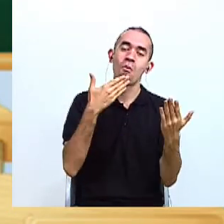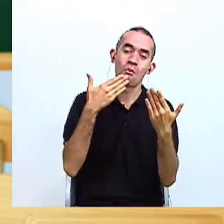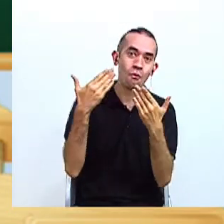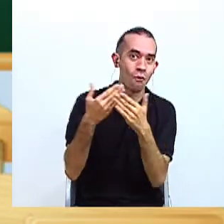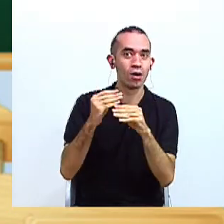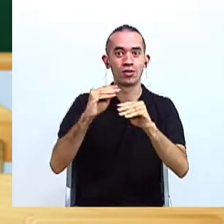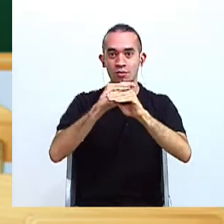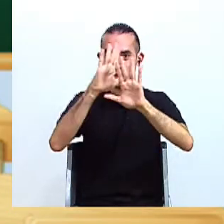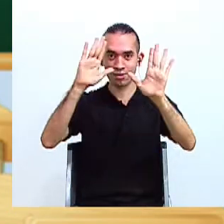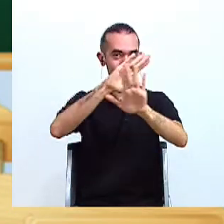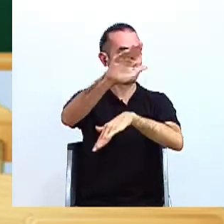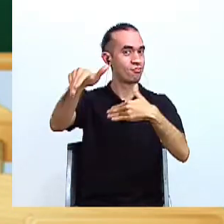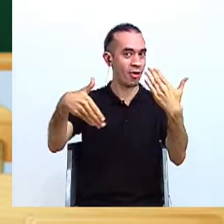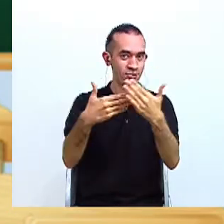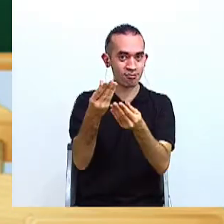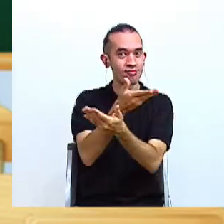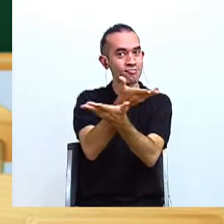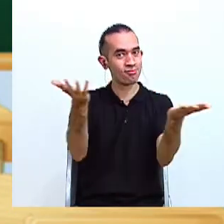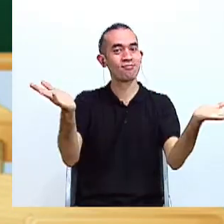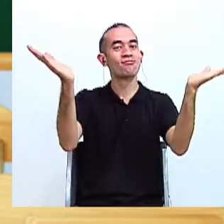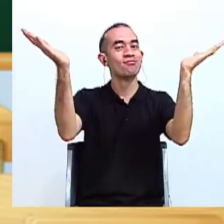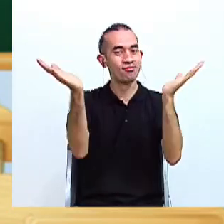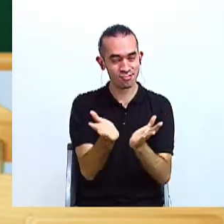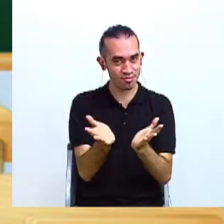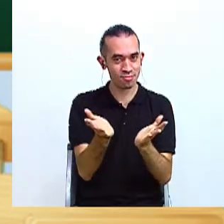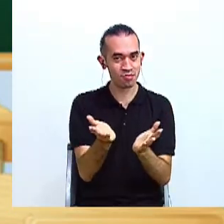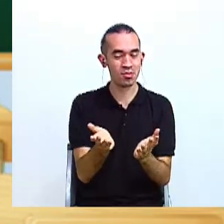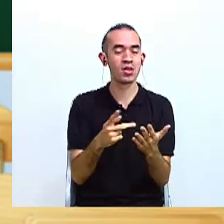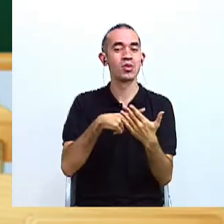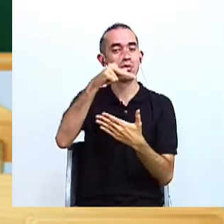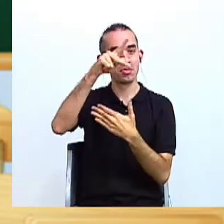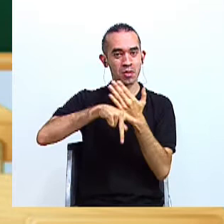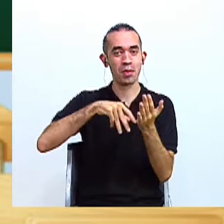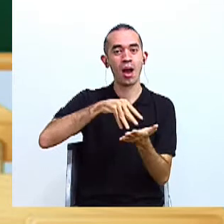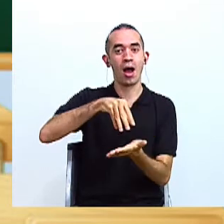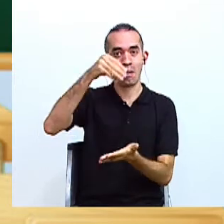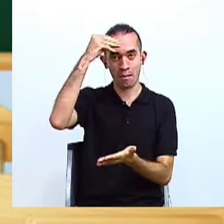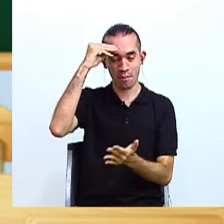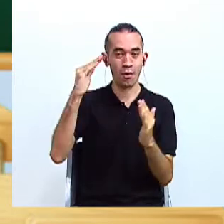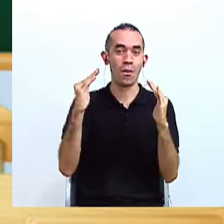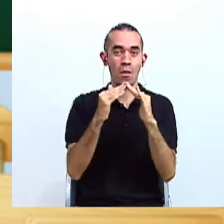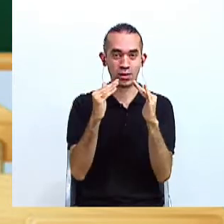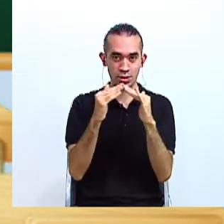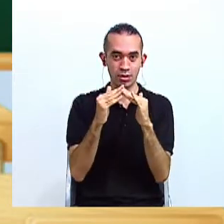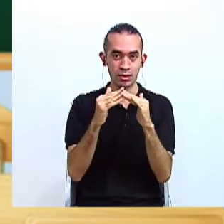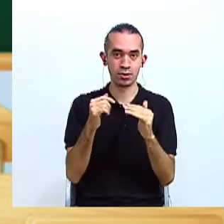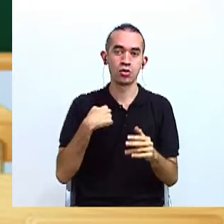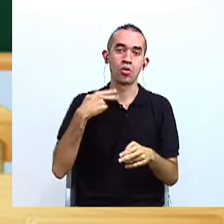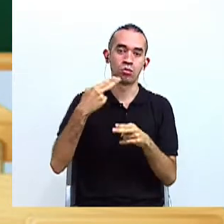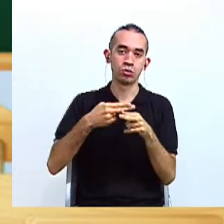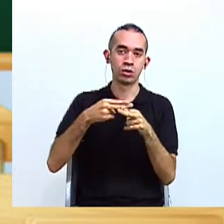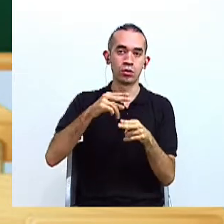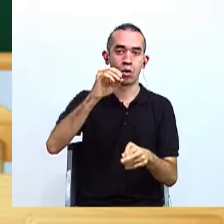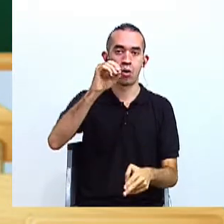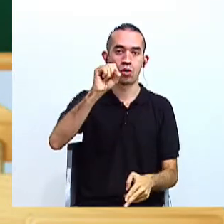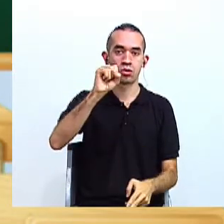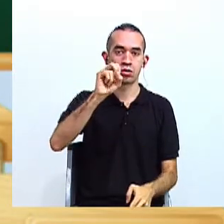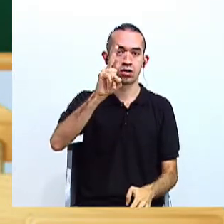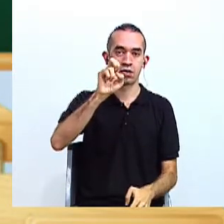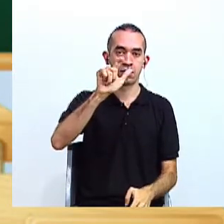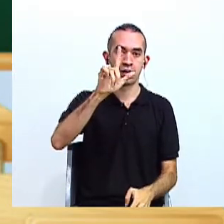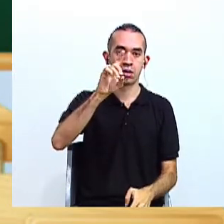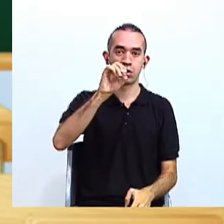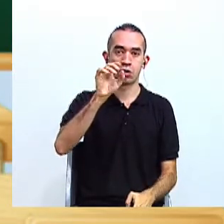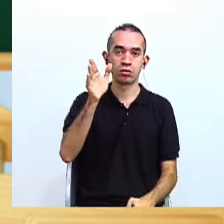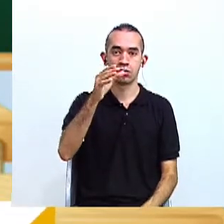días. Bienvenidos y bienvenidas a un programa más de Aprendo en Casa. Mi nombre es Osvaldo Sancho, su